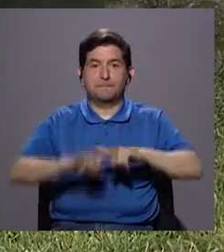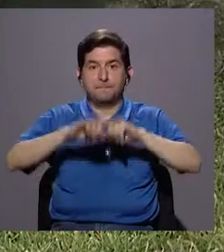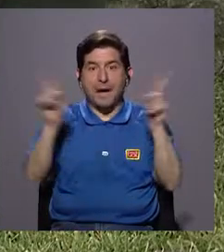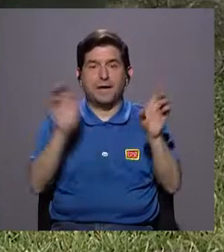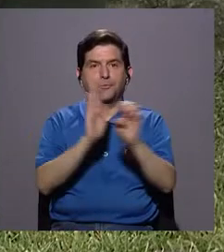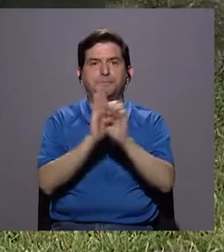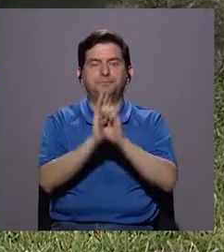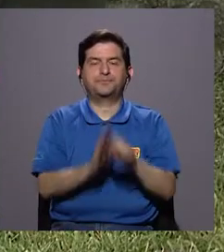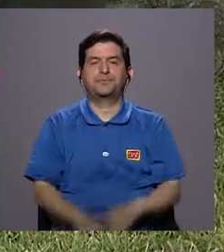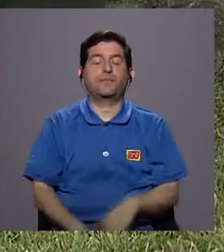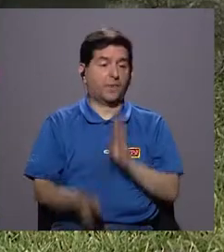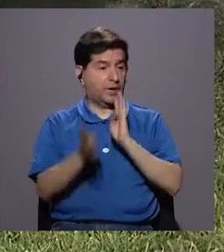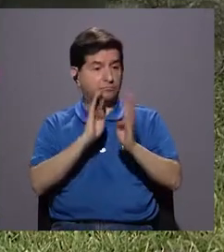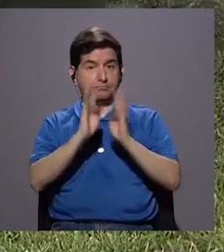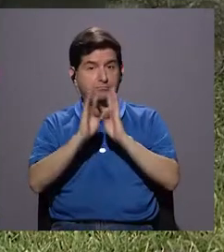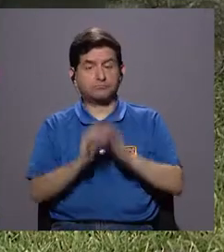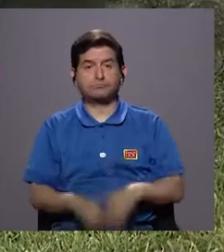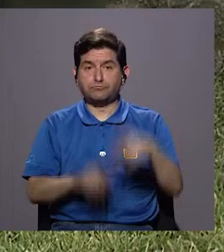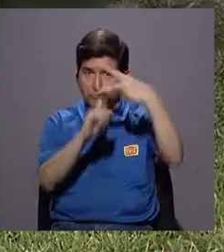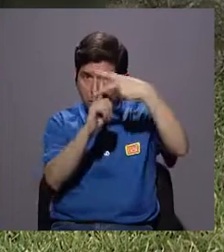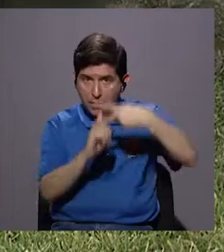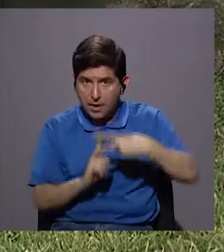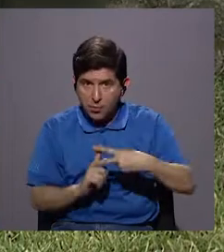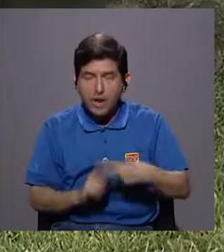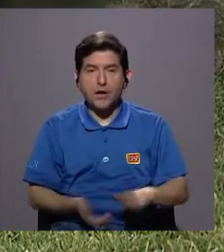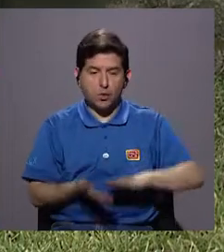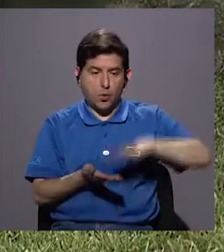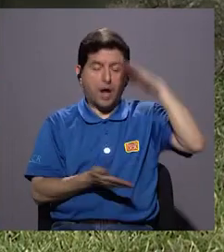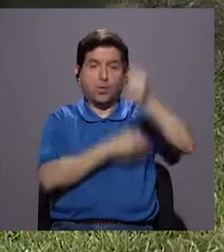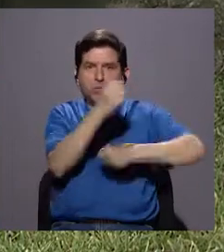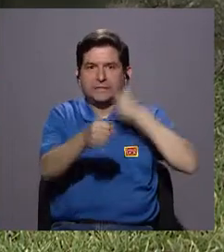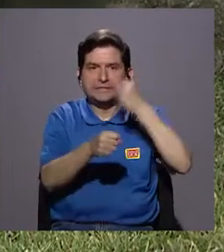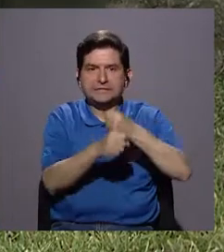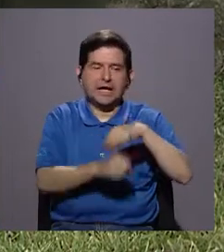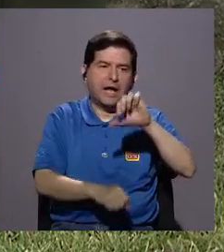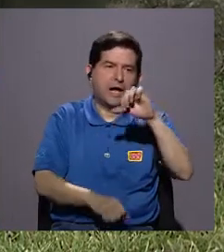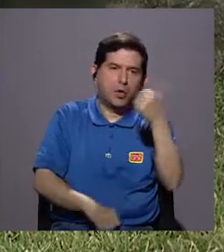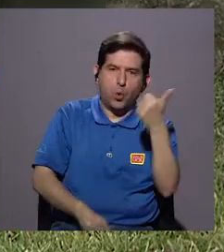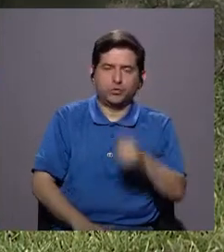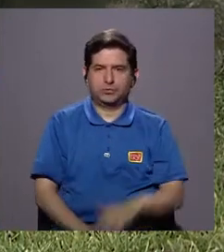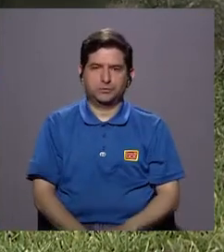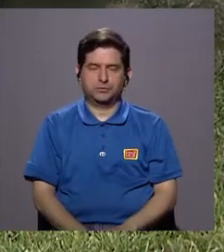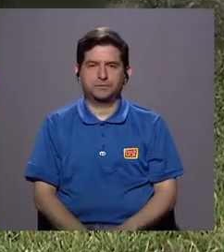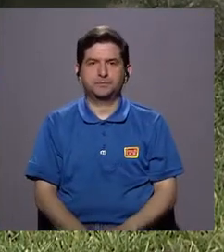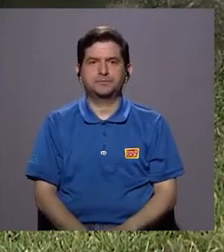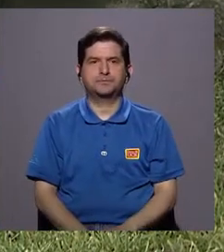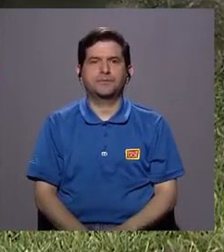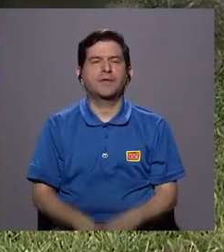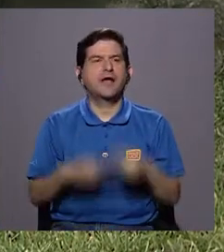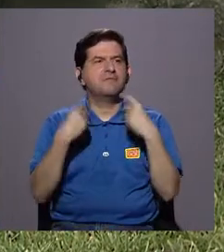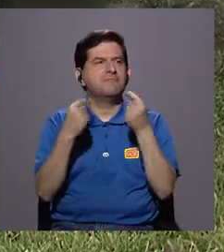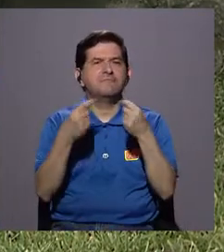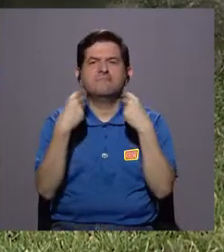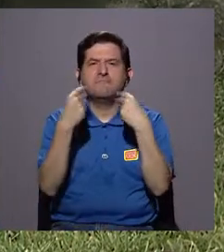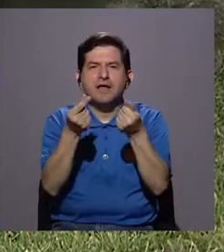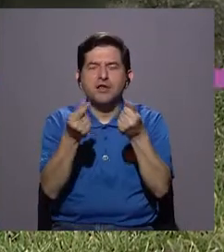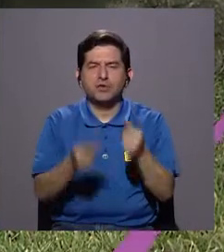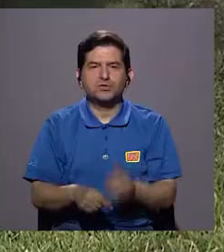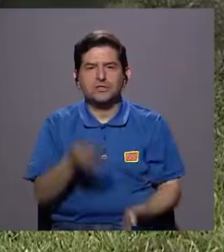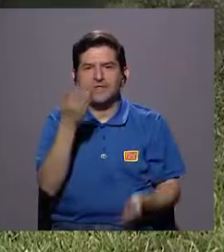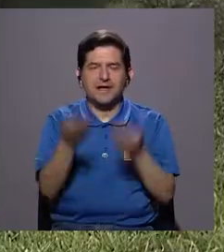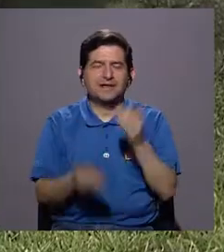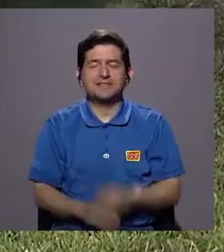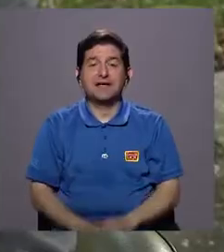por ejemplo, el vocabulario normalmente aumenta con la edad. La otra cosa es la velocidad, lo que nosotros llamaríamos